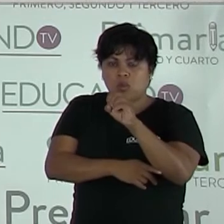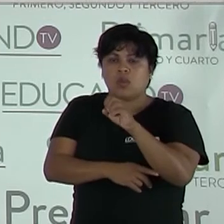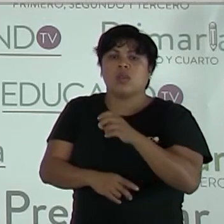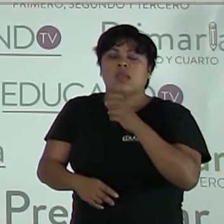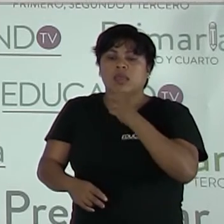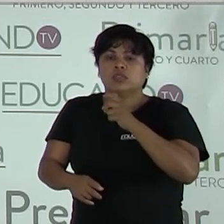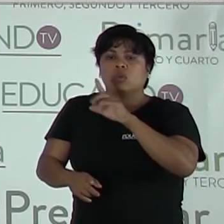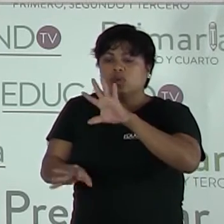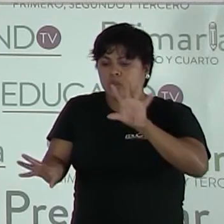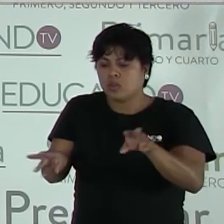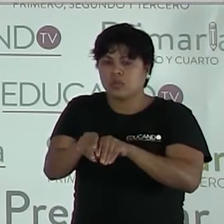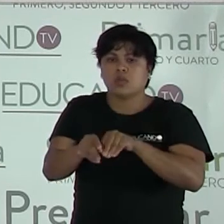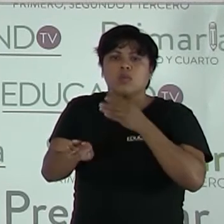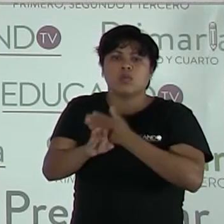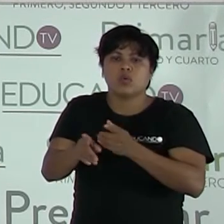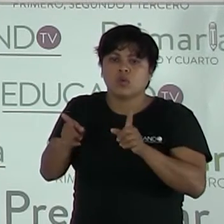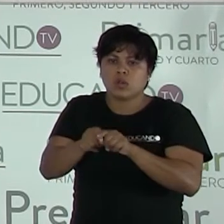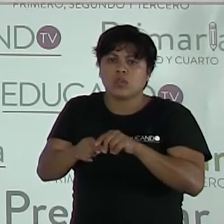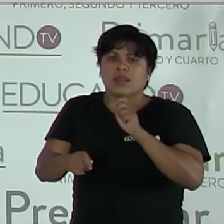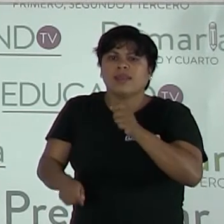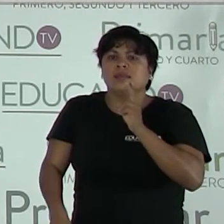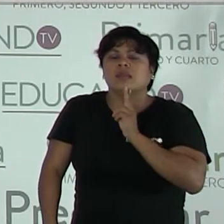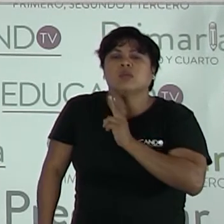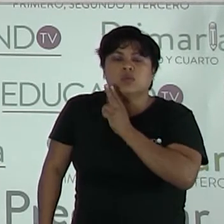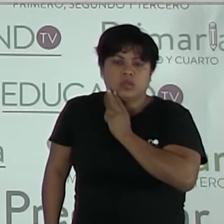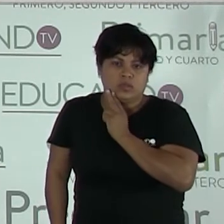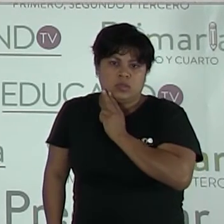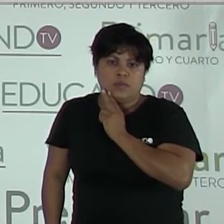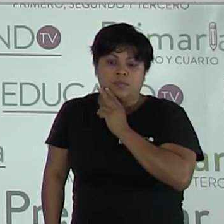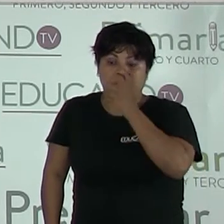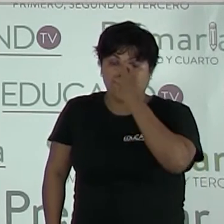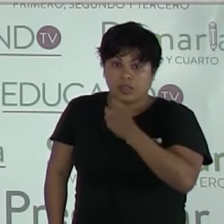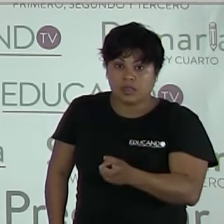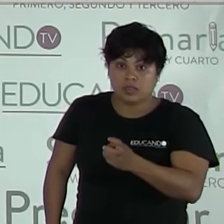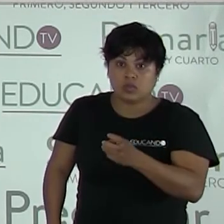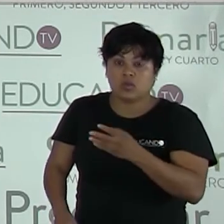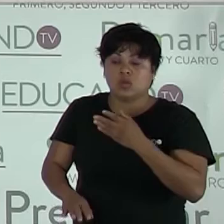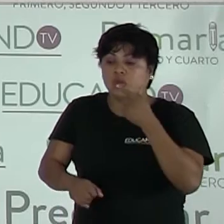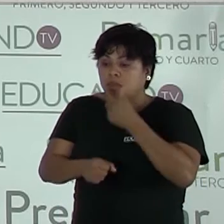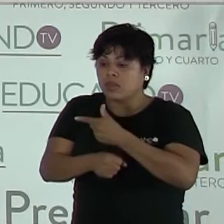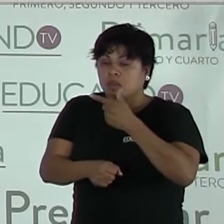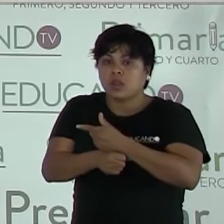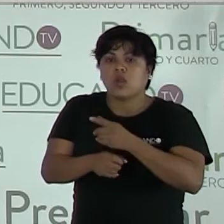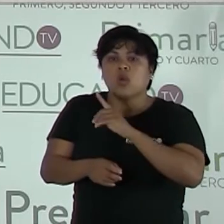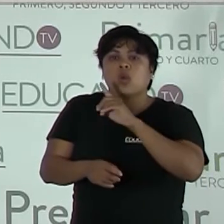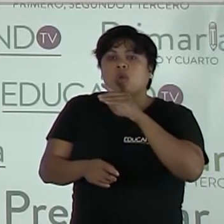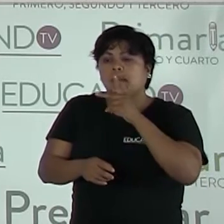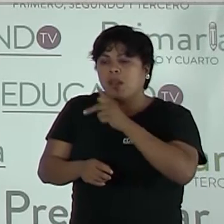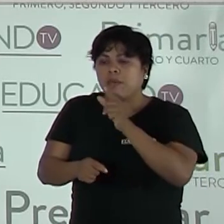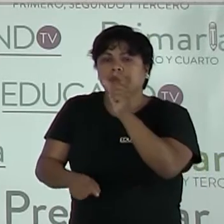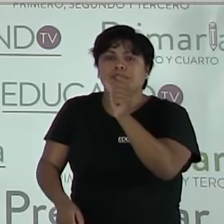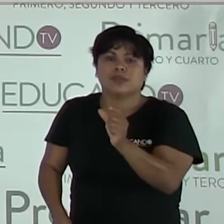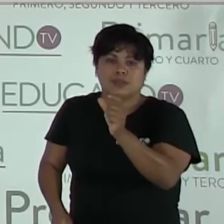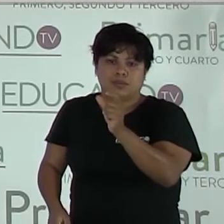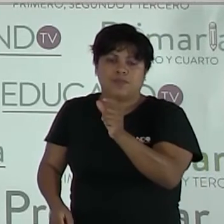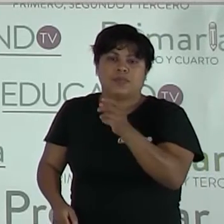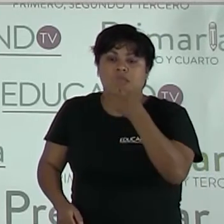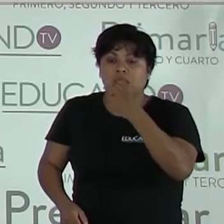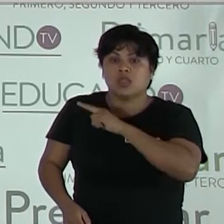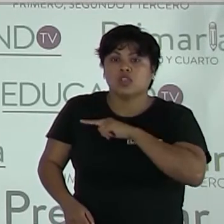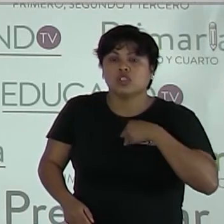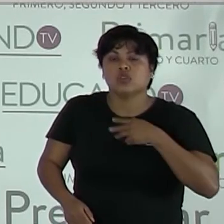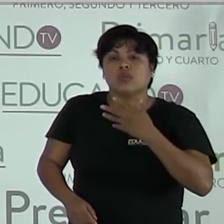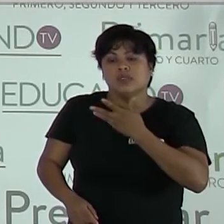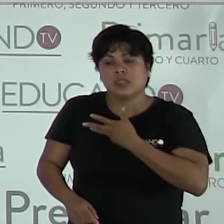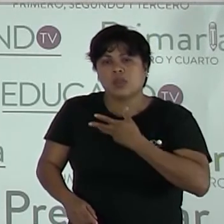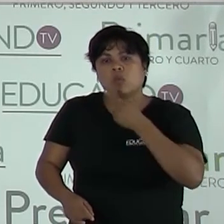un resumen muy concreto de lo que es la noticia, el cual lo vas a encontrar con letras pequeñas al principio. Y vamos